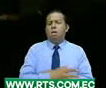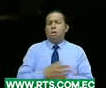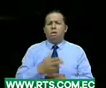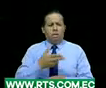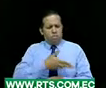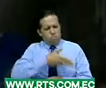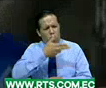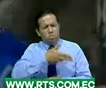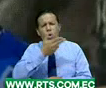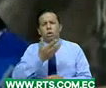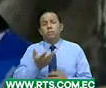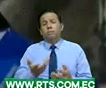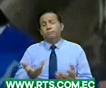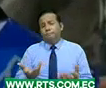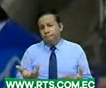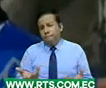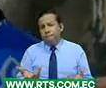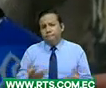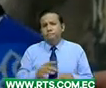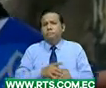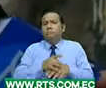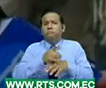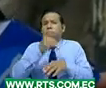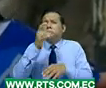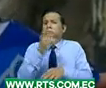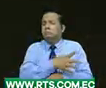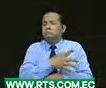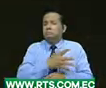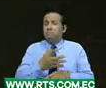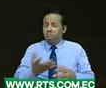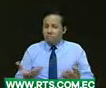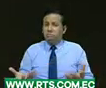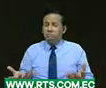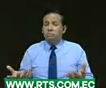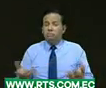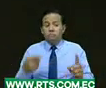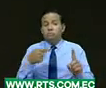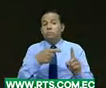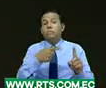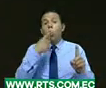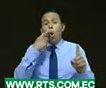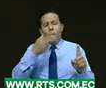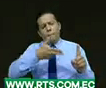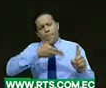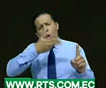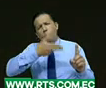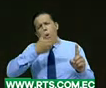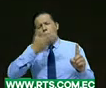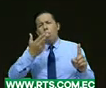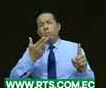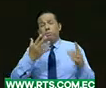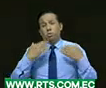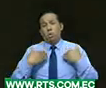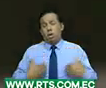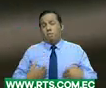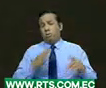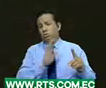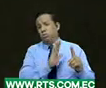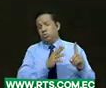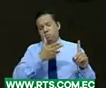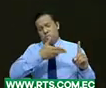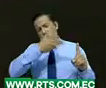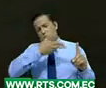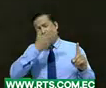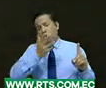en la espalda y lo dejó tirado ahí el hombre fue asesinado con varios disparos en su cuerpo tanto el